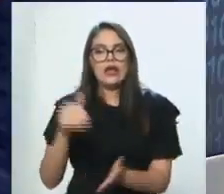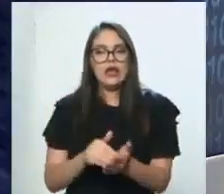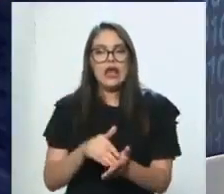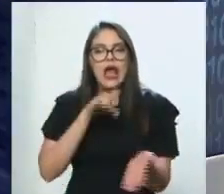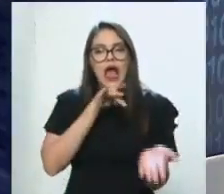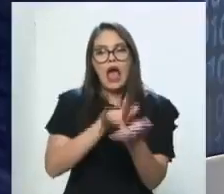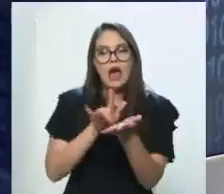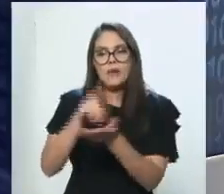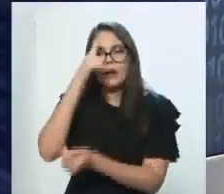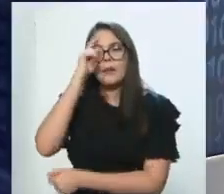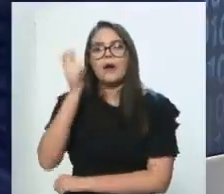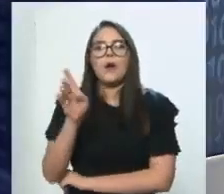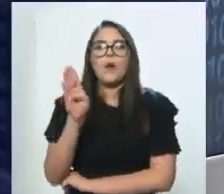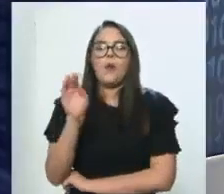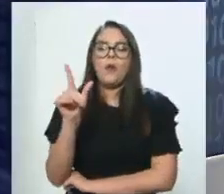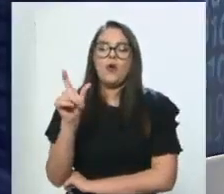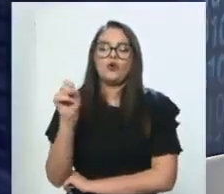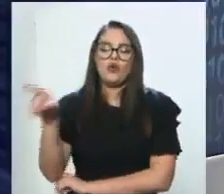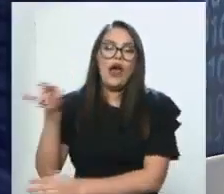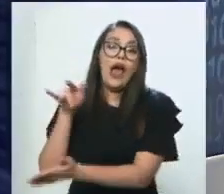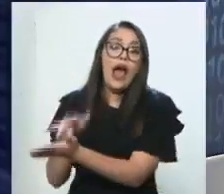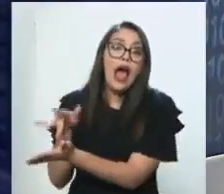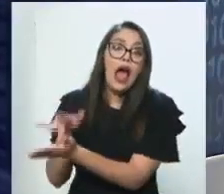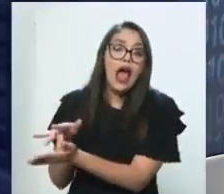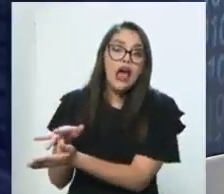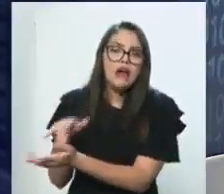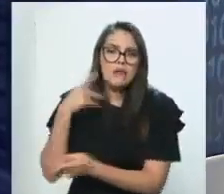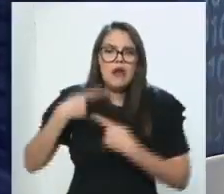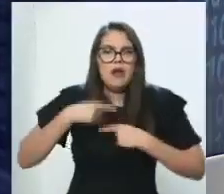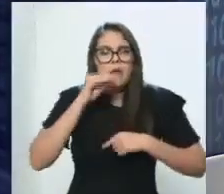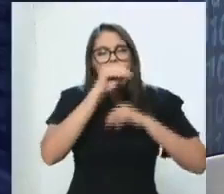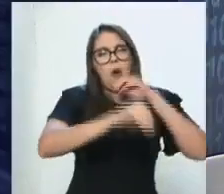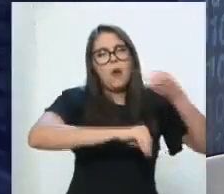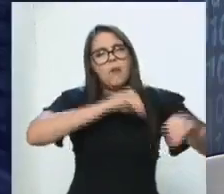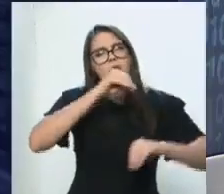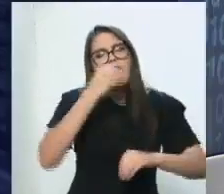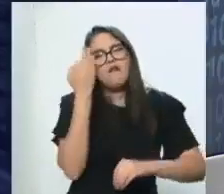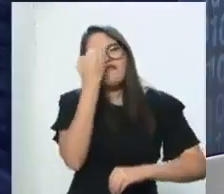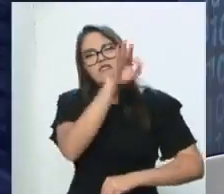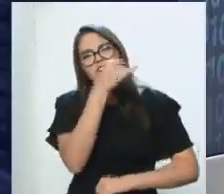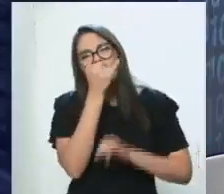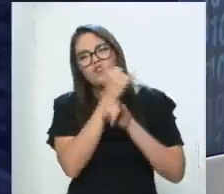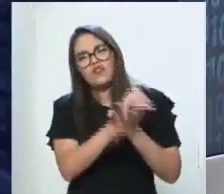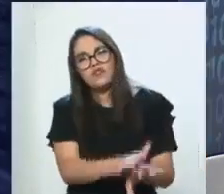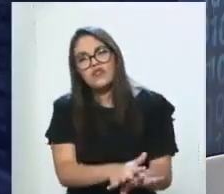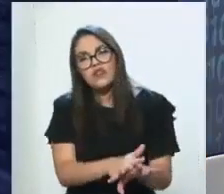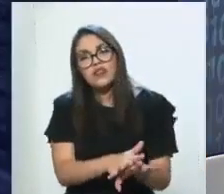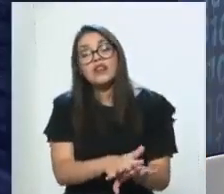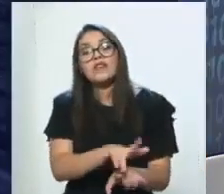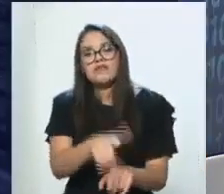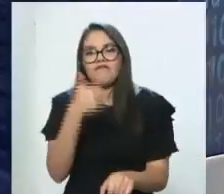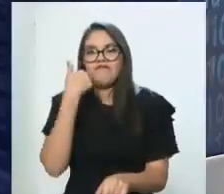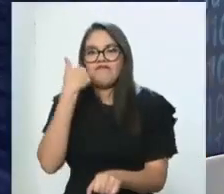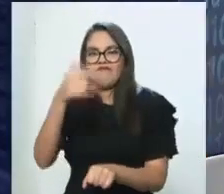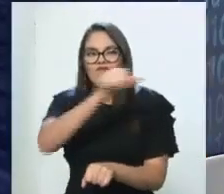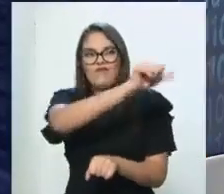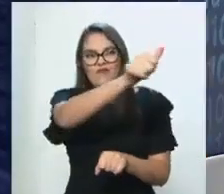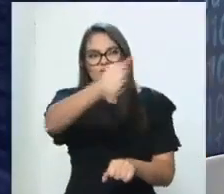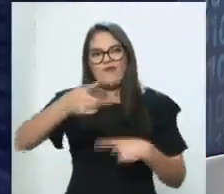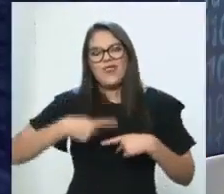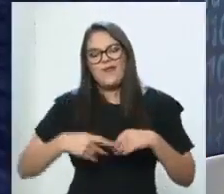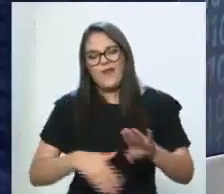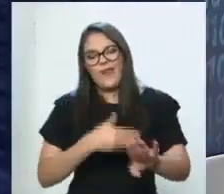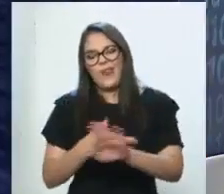qué publicaban? Pues sí, fake news. El eje principal de la campaña de Bolsonaro fue desconstruir y atacar a sus oponentes